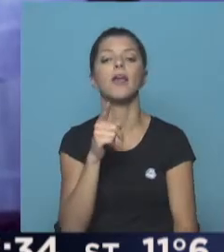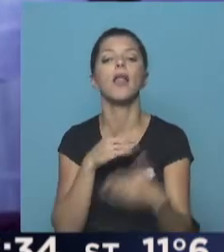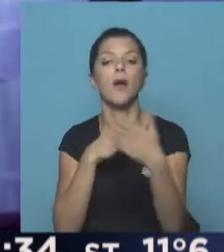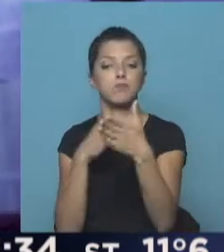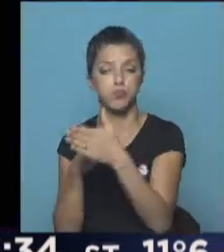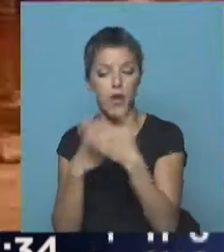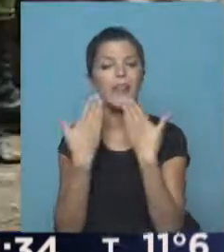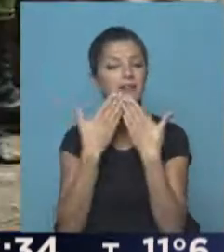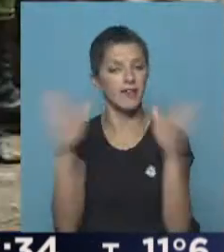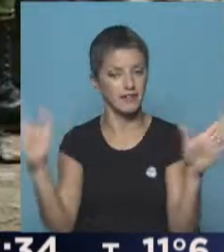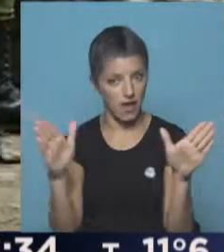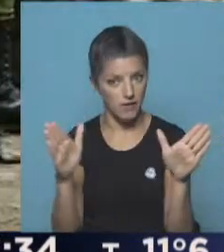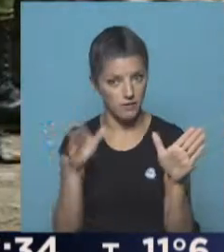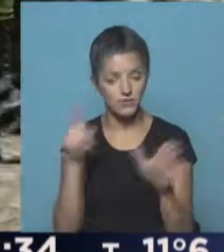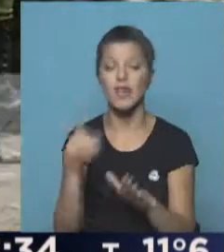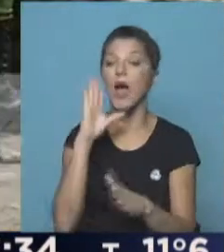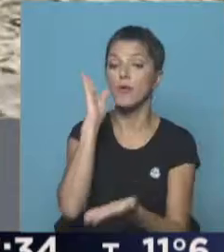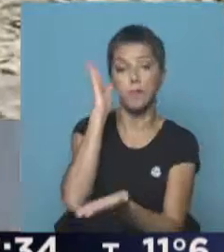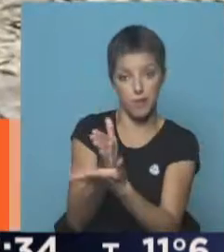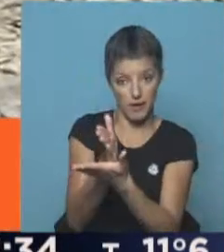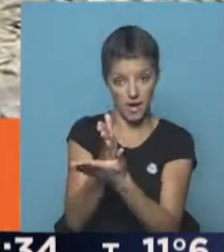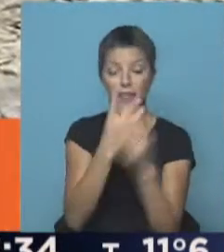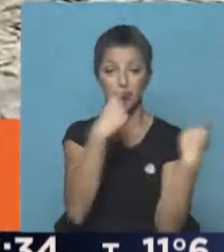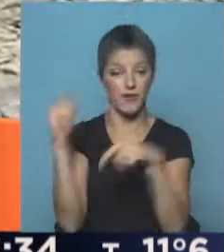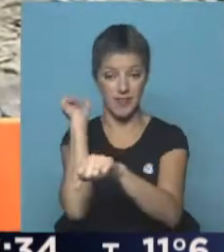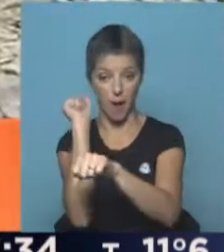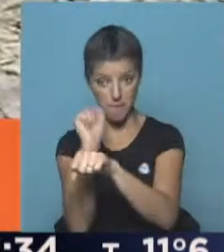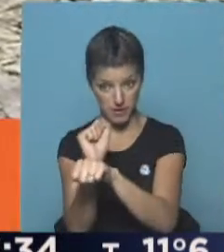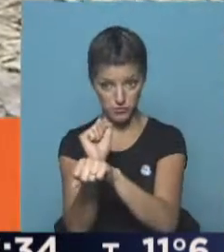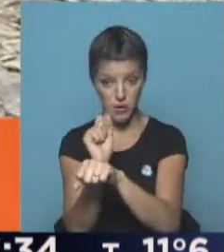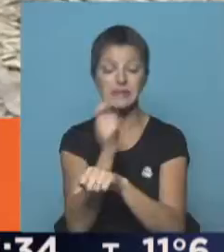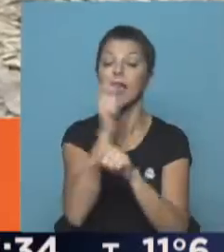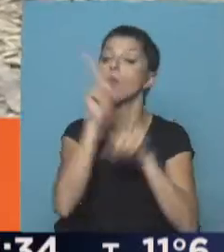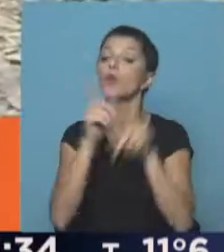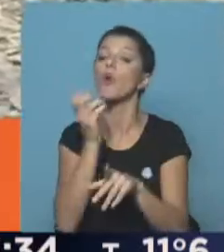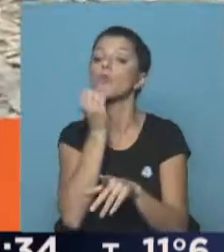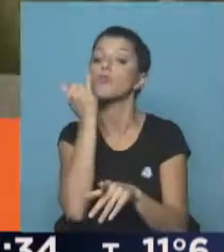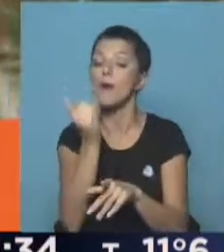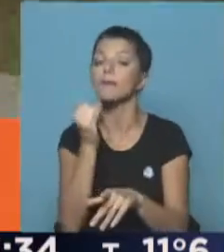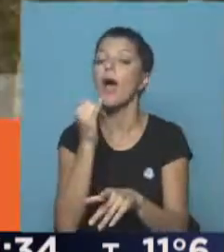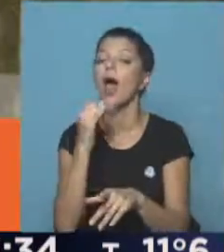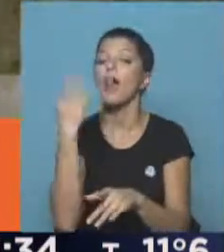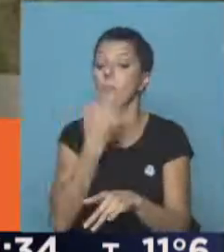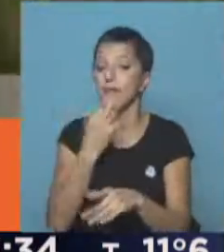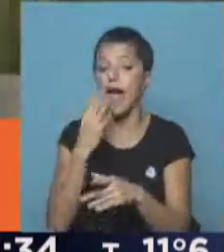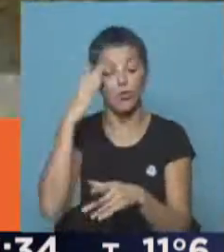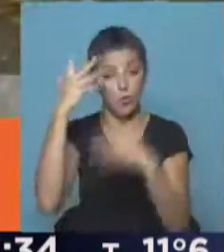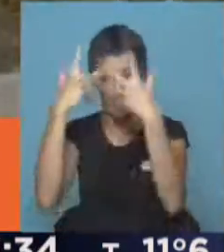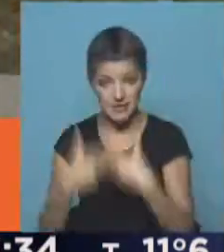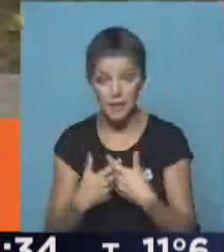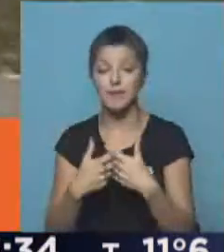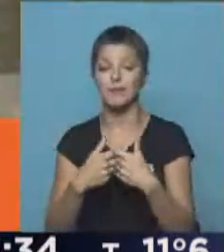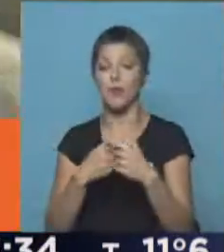de la libertad, una pena alternativa a la de prisión para quienes cuenten la verdad de sus crímenes de forma inmediata.